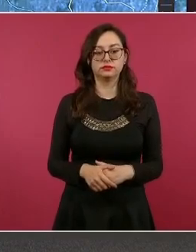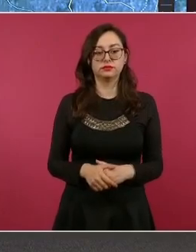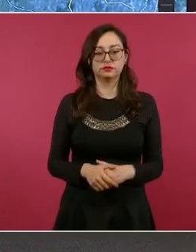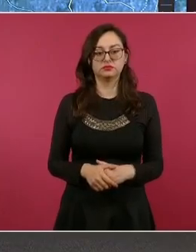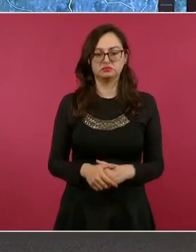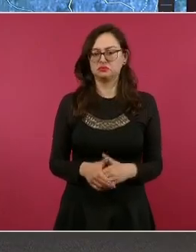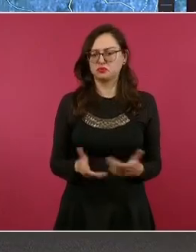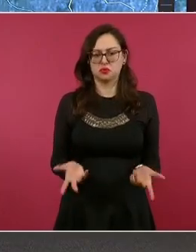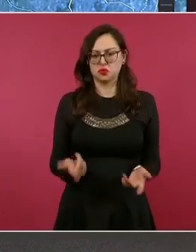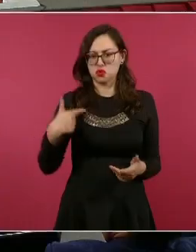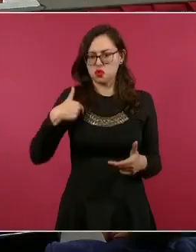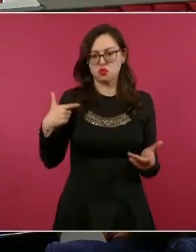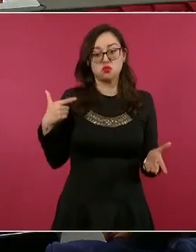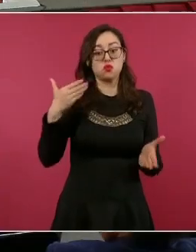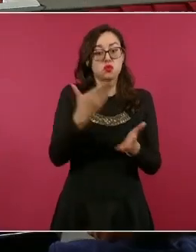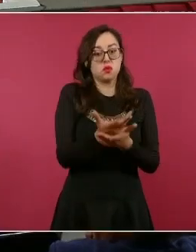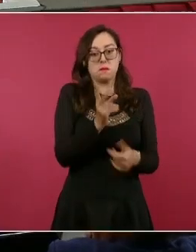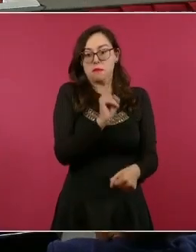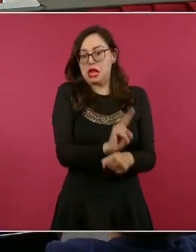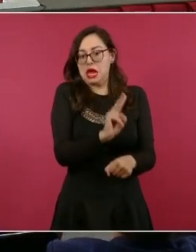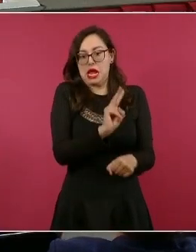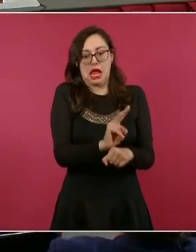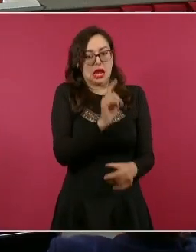No es supervisión.